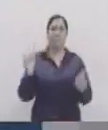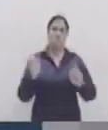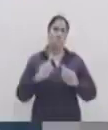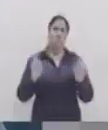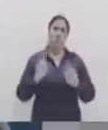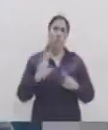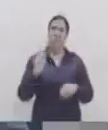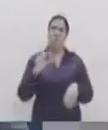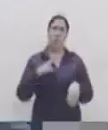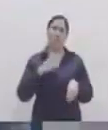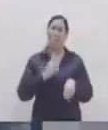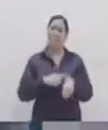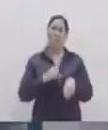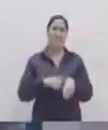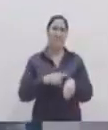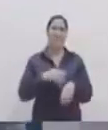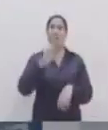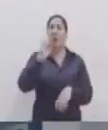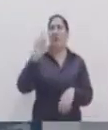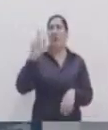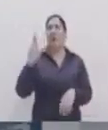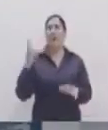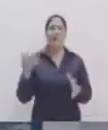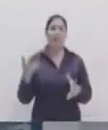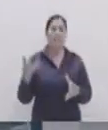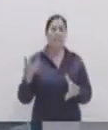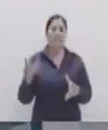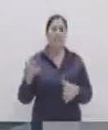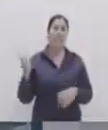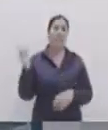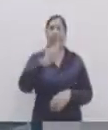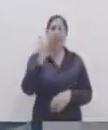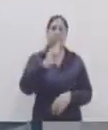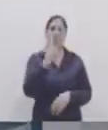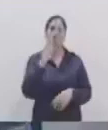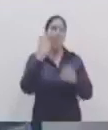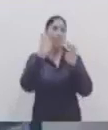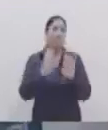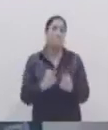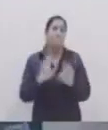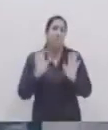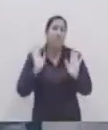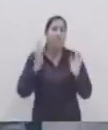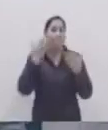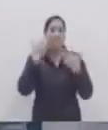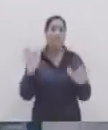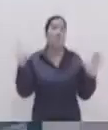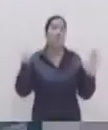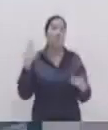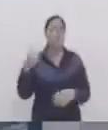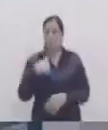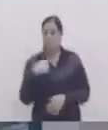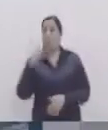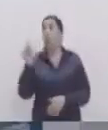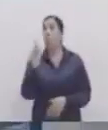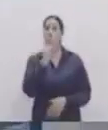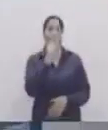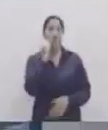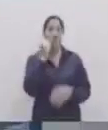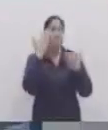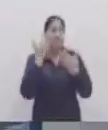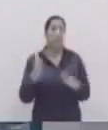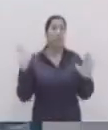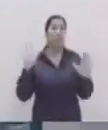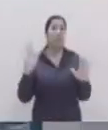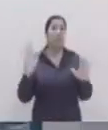está indefinido. Está indefinido. ¿Y la persona cuál sería? Tampoco se sabe. Tampoco, ¿verdad? No está conjugado. Claro.